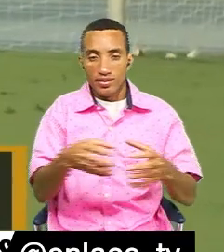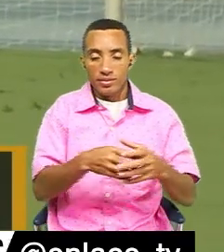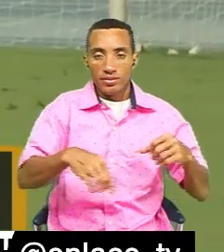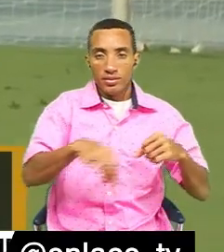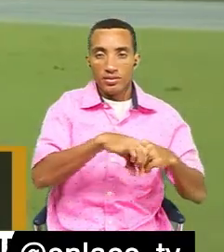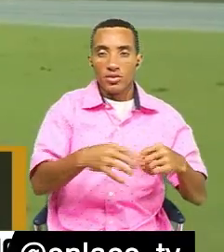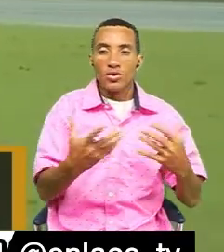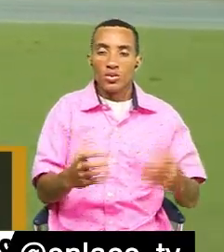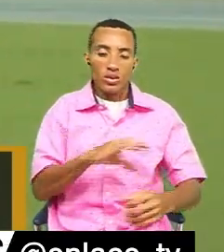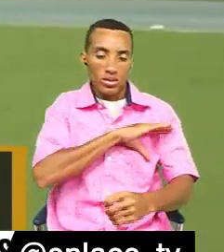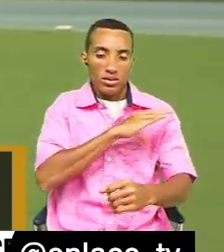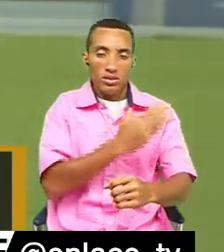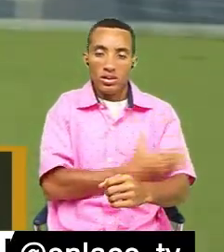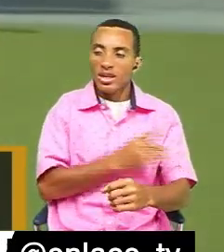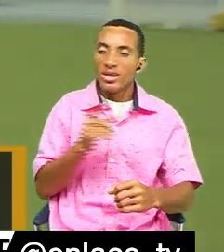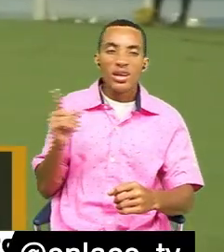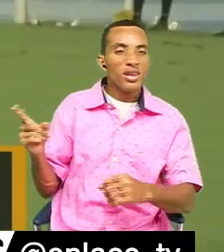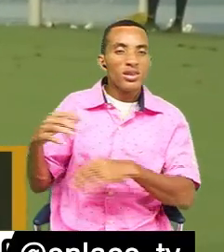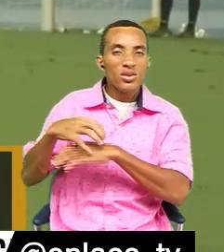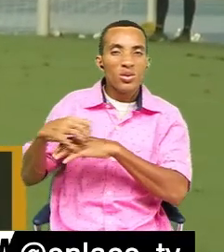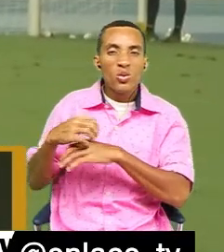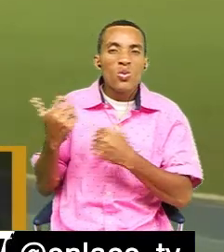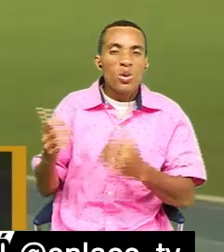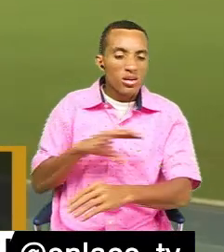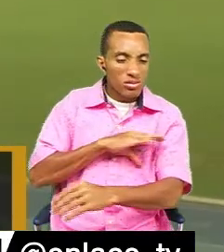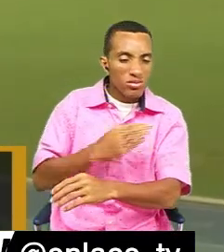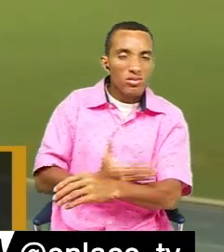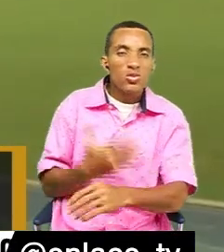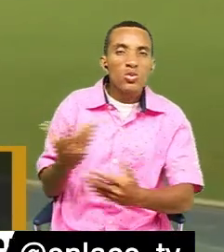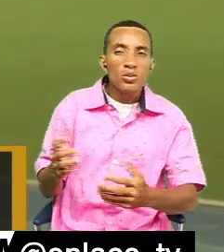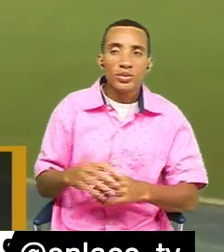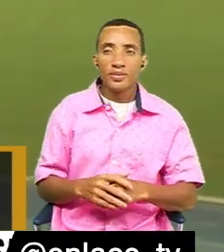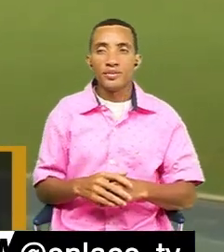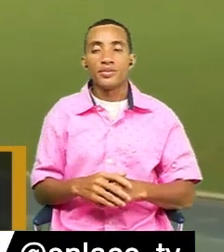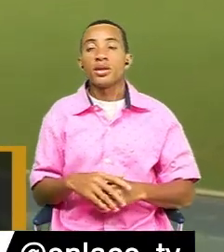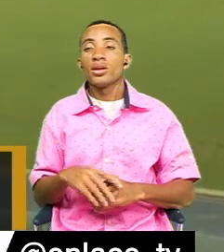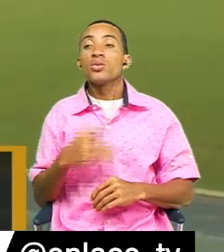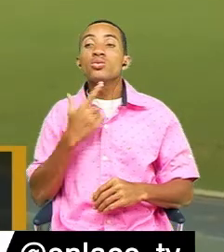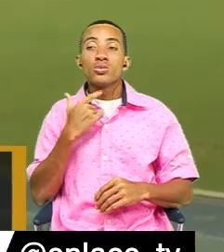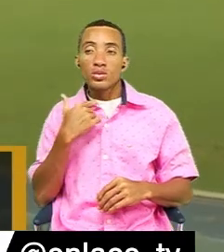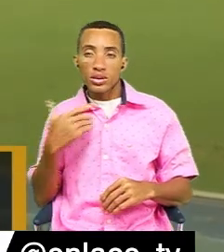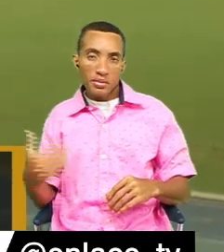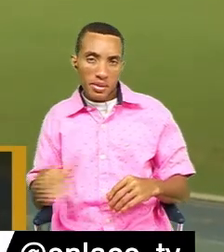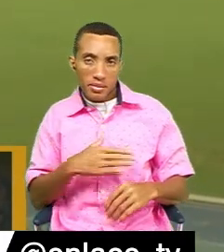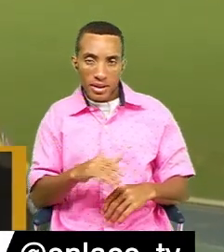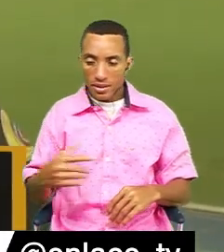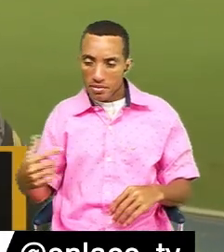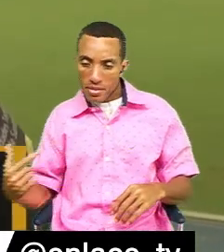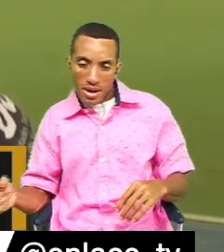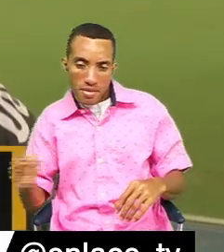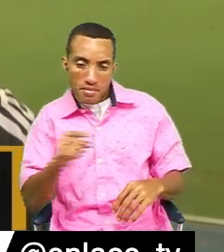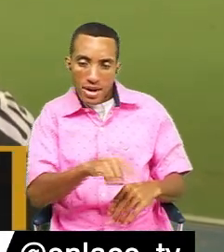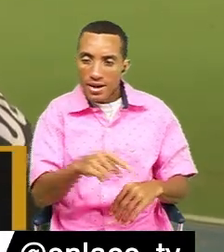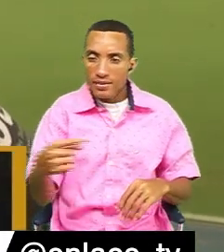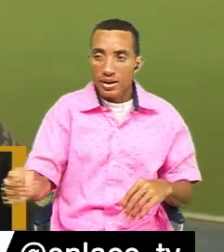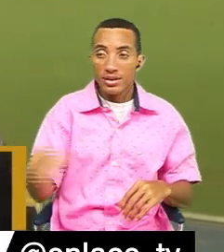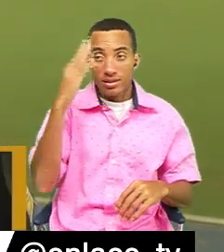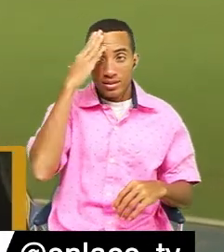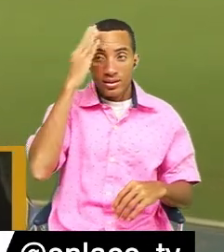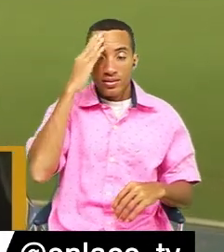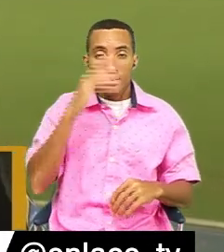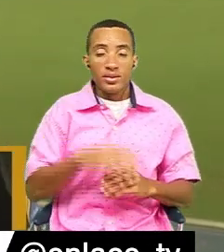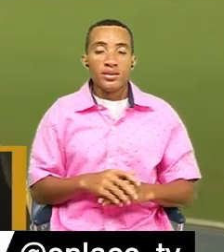son las fortalezas de Deportes Tolima. Un equipo que le gusta el juego, le gusta tocar mucho, le